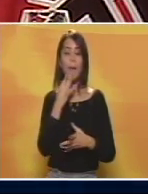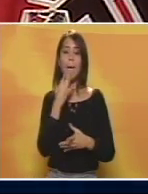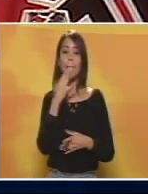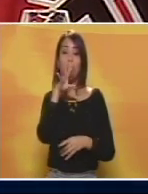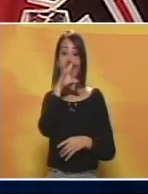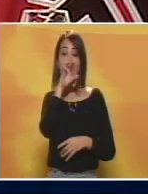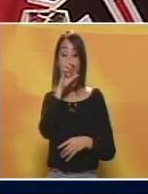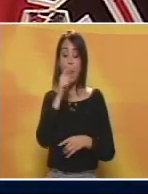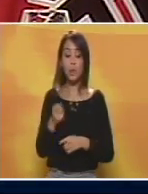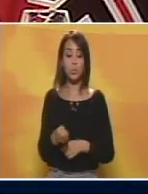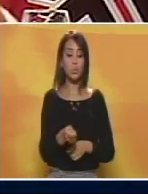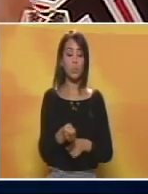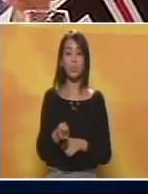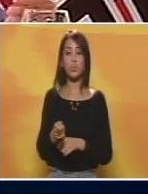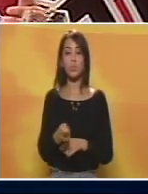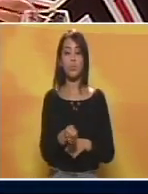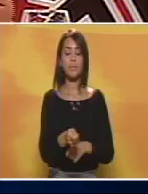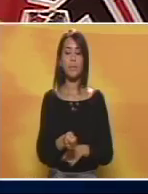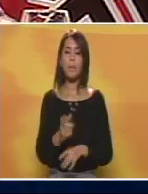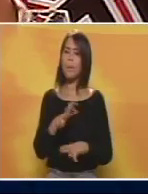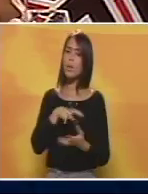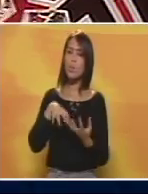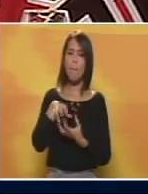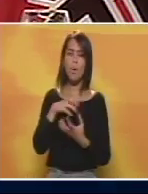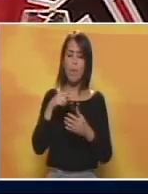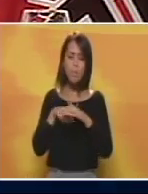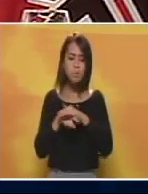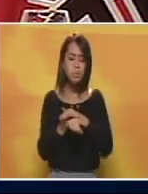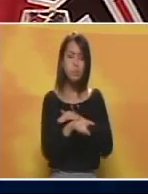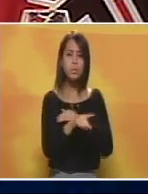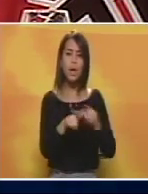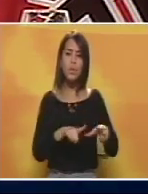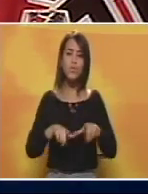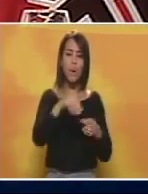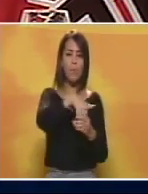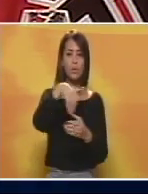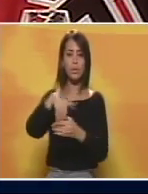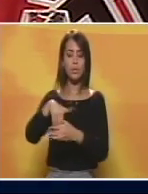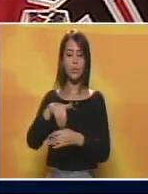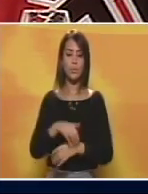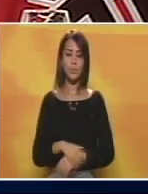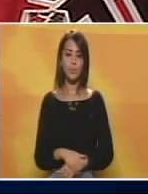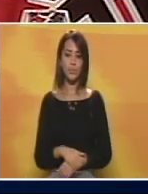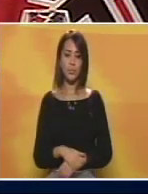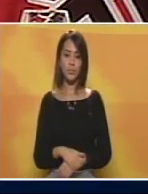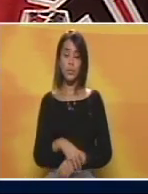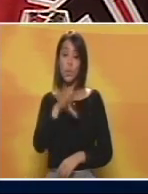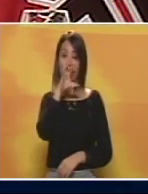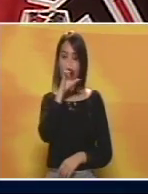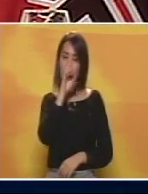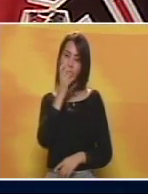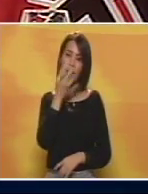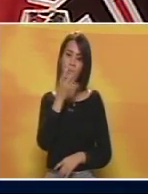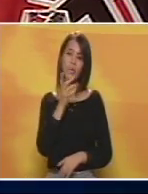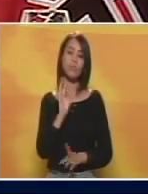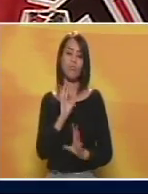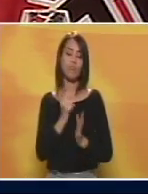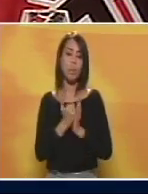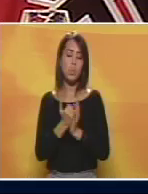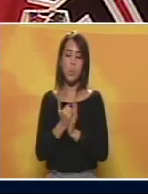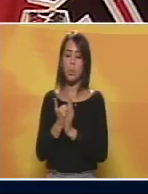para su asistencia, para que no haya ningún problema en el acceso al centro de votación con las mascotas de asistencia